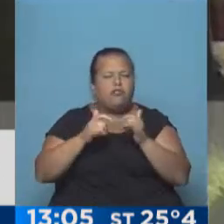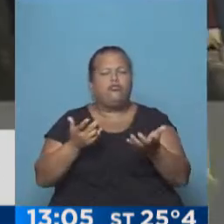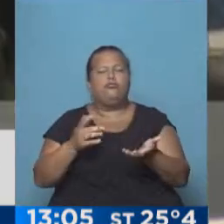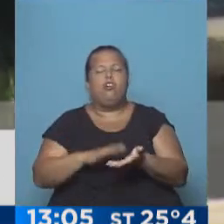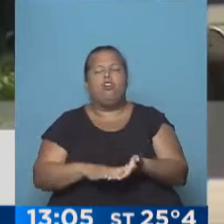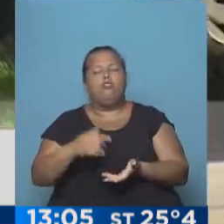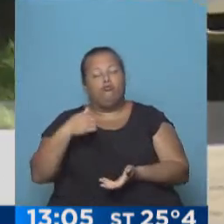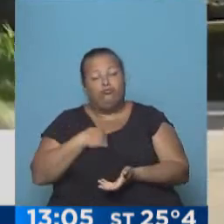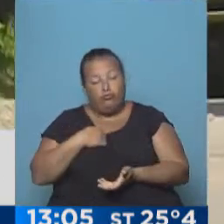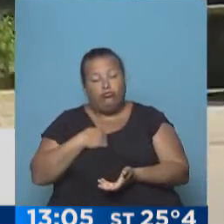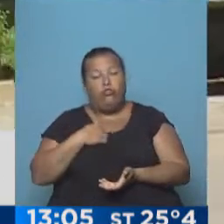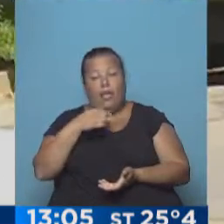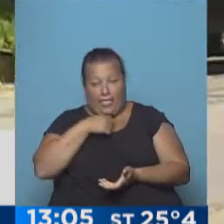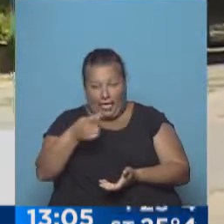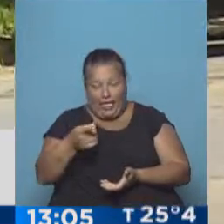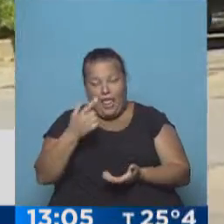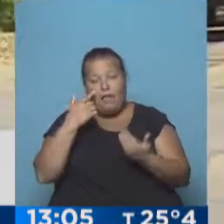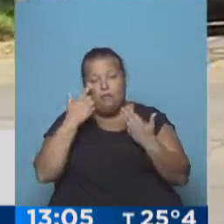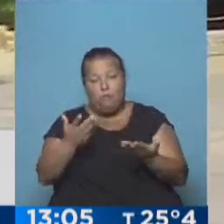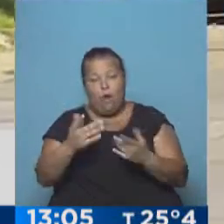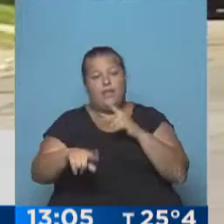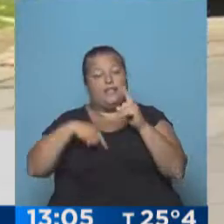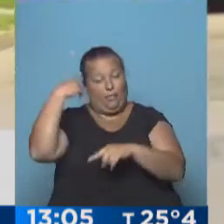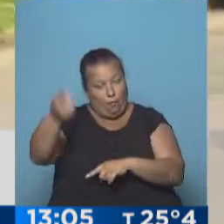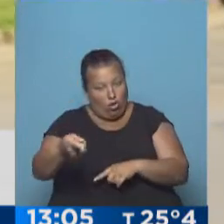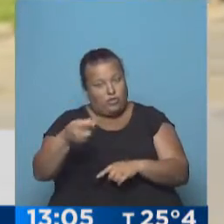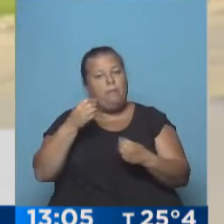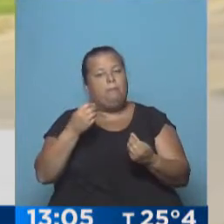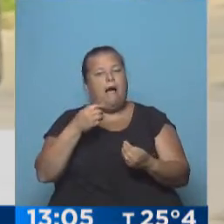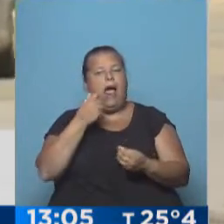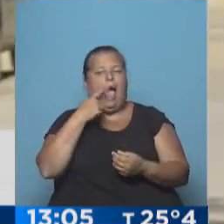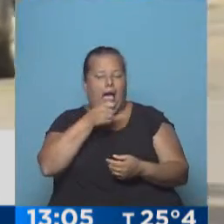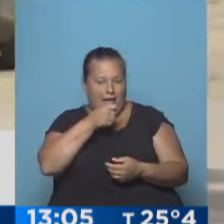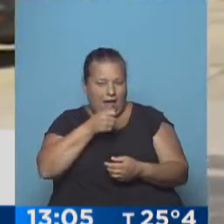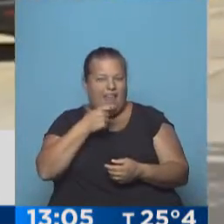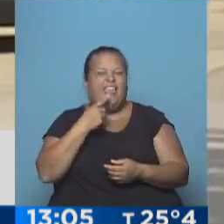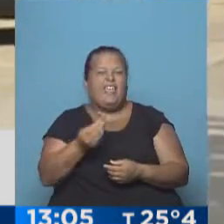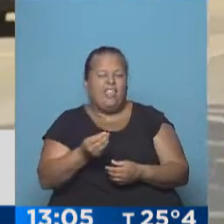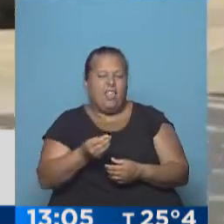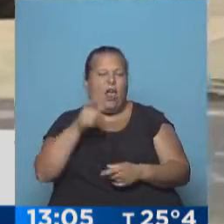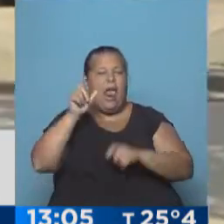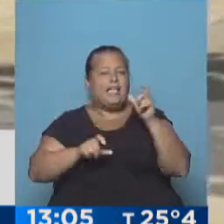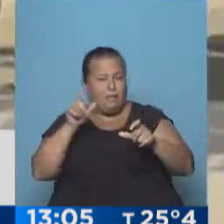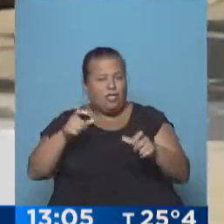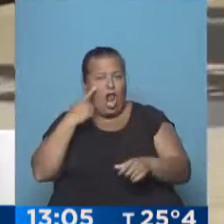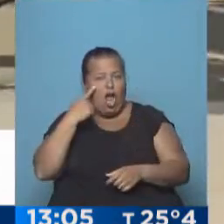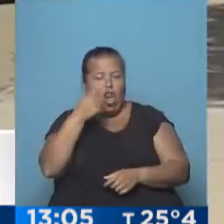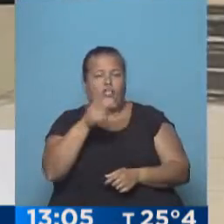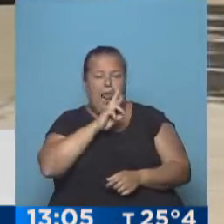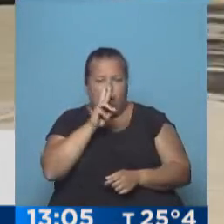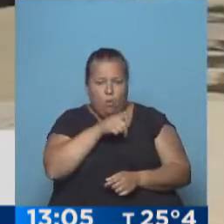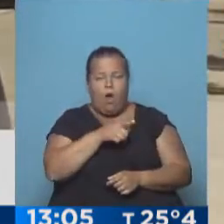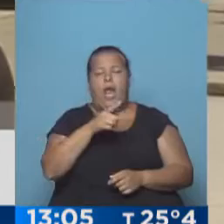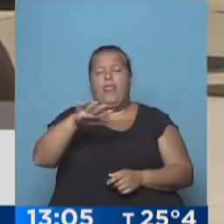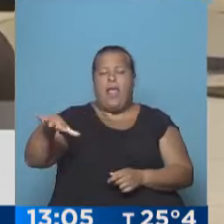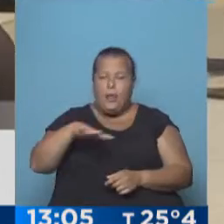información yo los invito si quieren a la próxima salida para que escuchemos lo que decía gente que la conocía sabrina gente acá